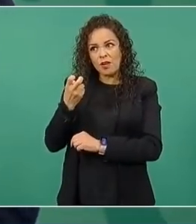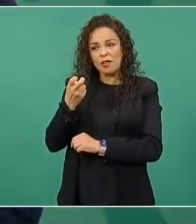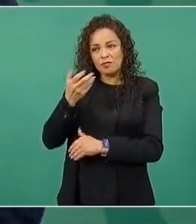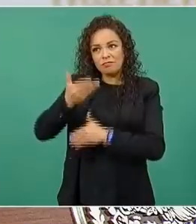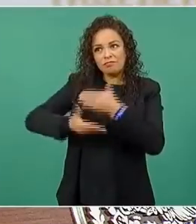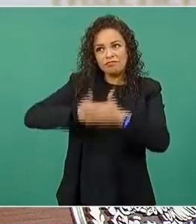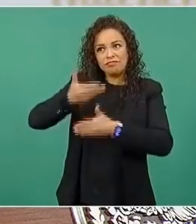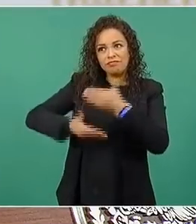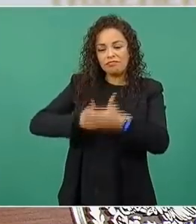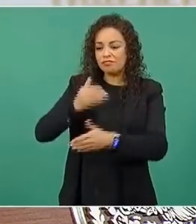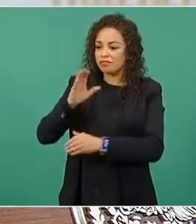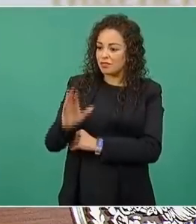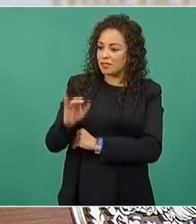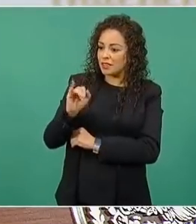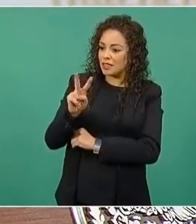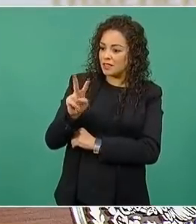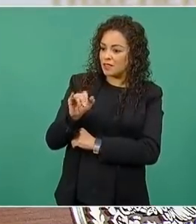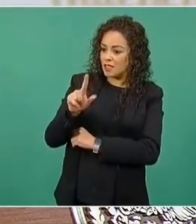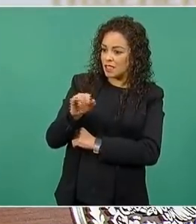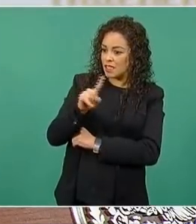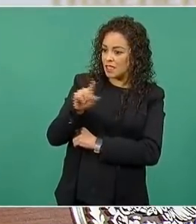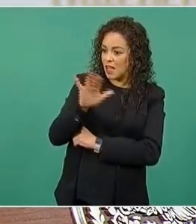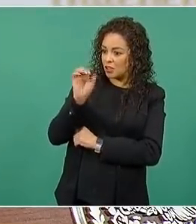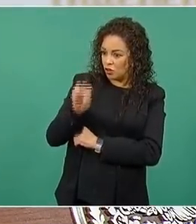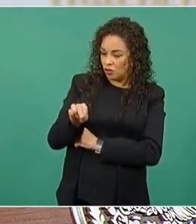o nos civilizaron?